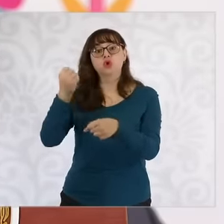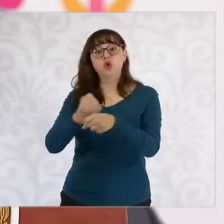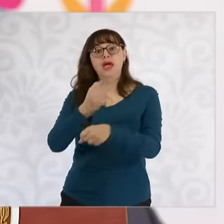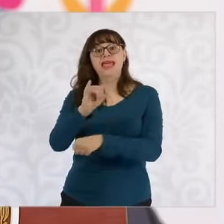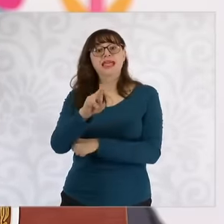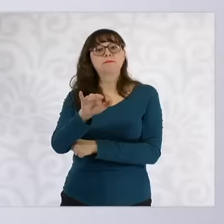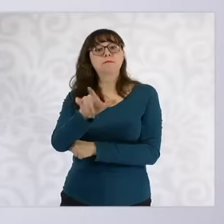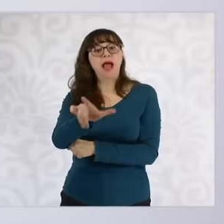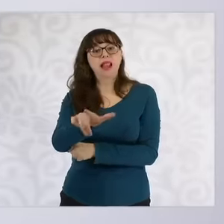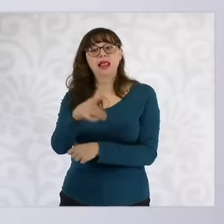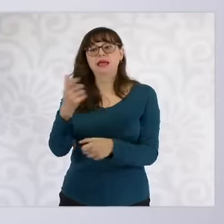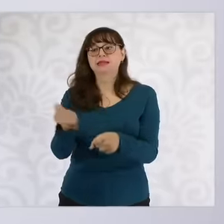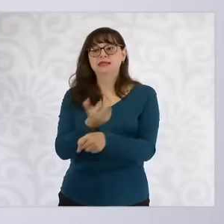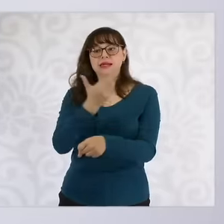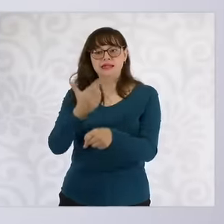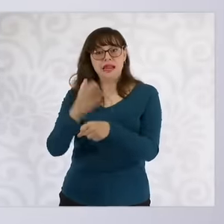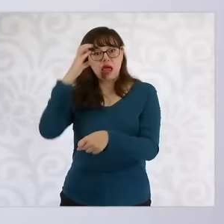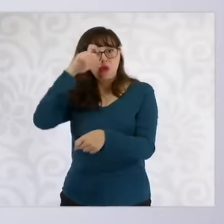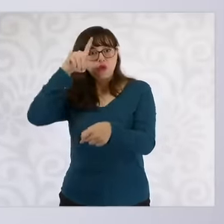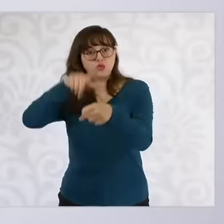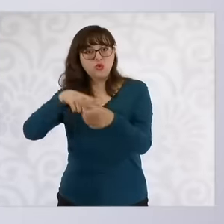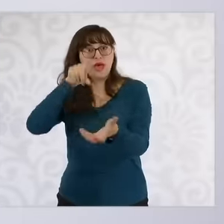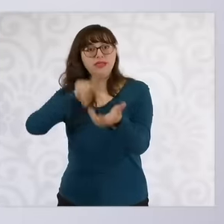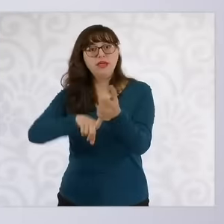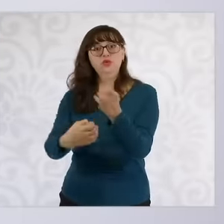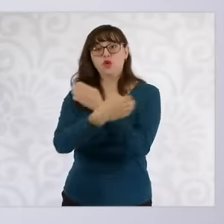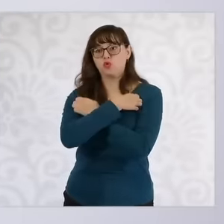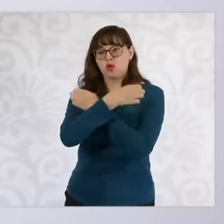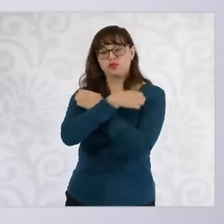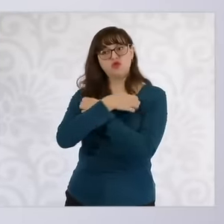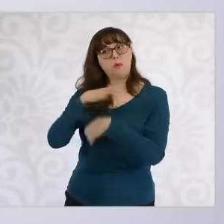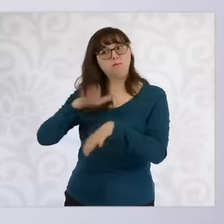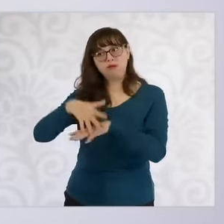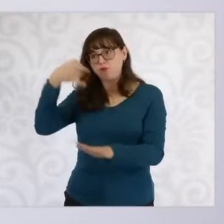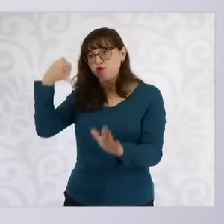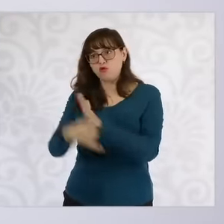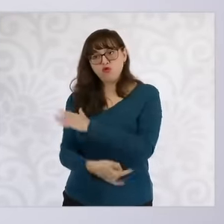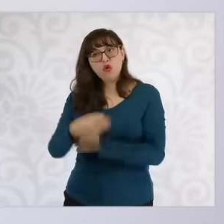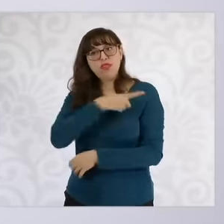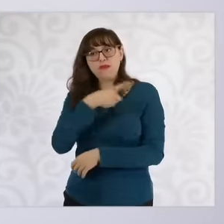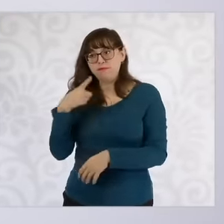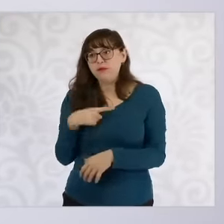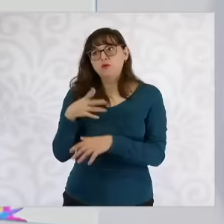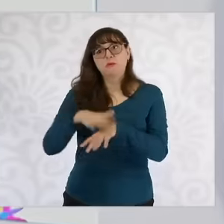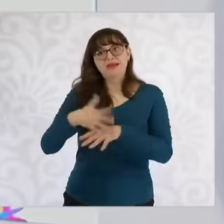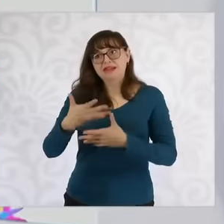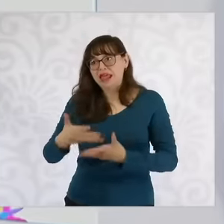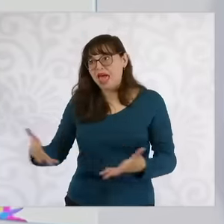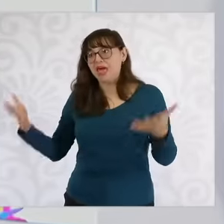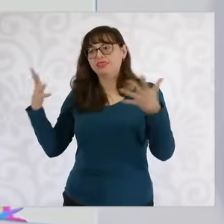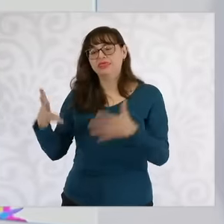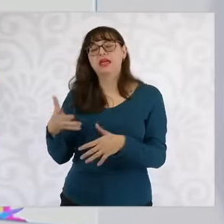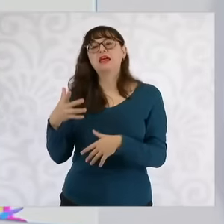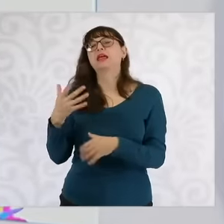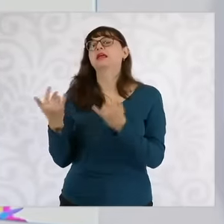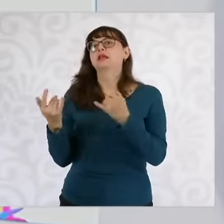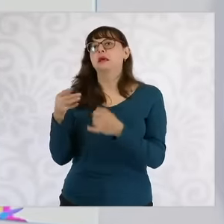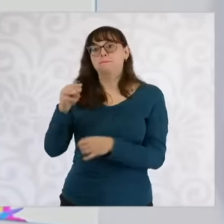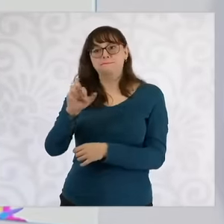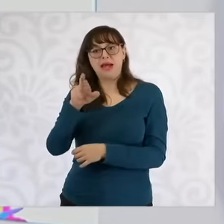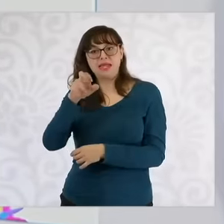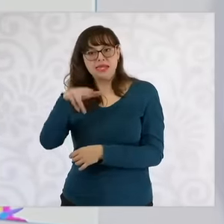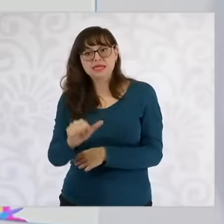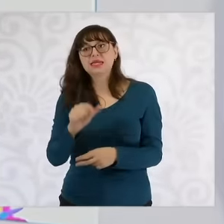IMBAL. Estuve platicando hace unos días con Claudia Curiel, la secretaria de Cultura, con Marina, la subsecretaria.